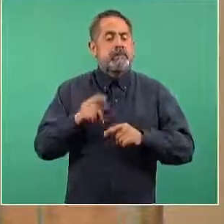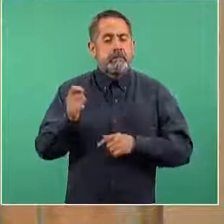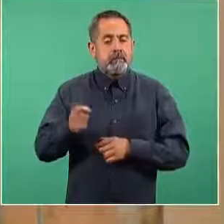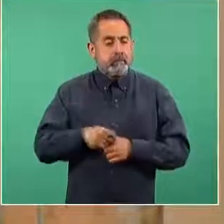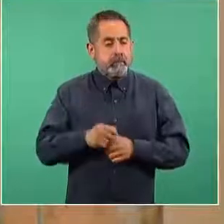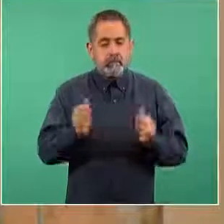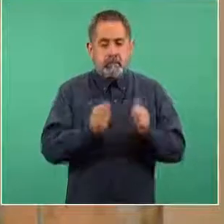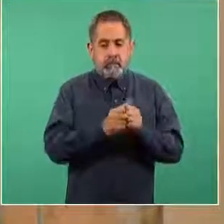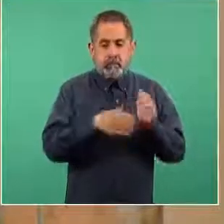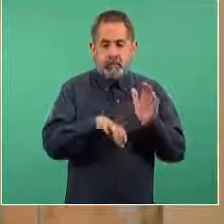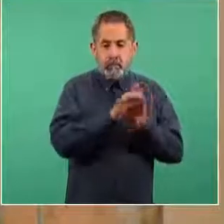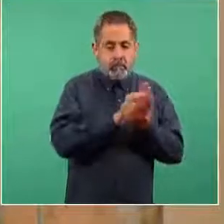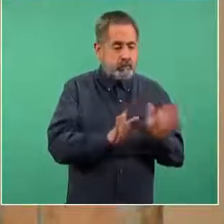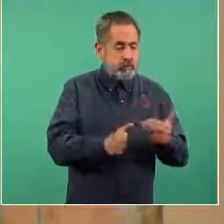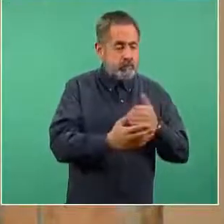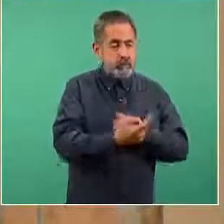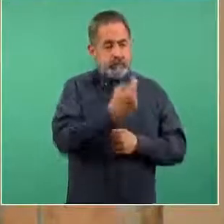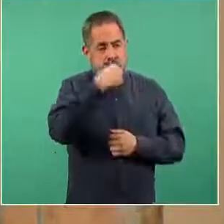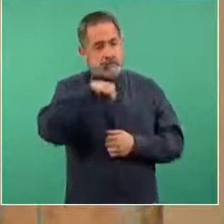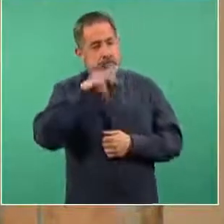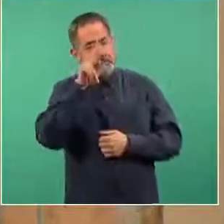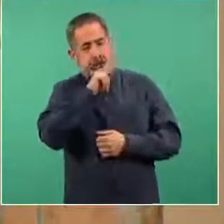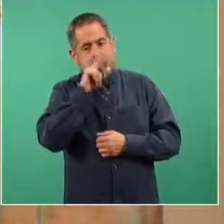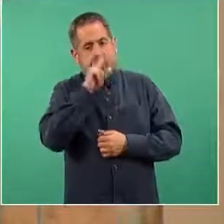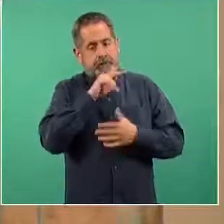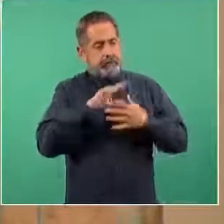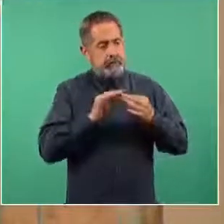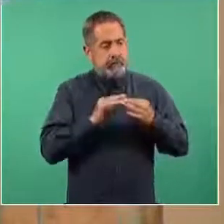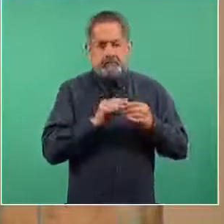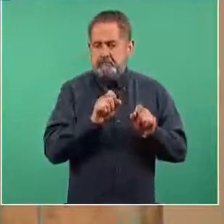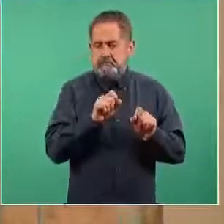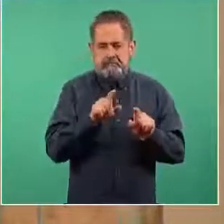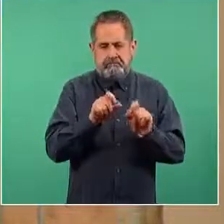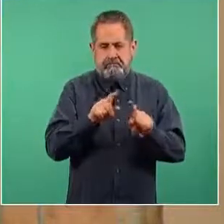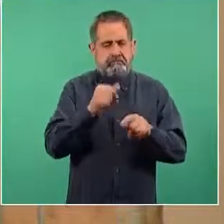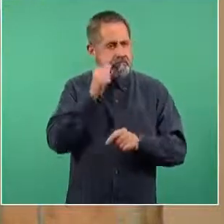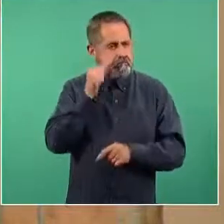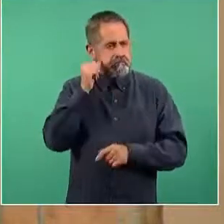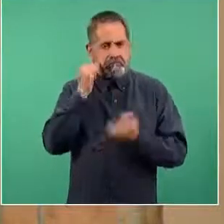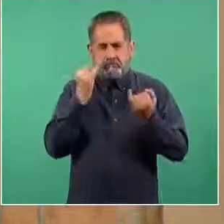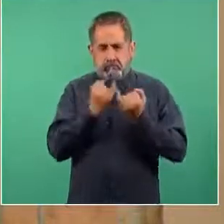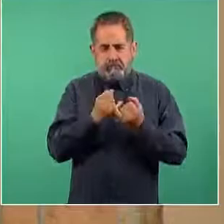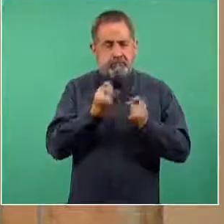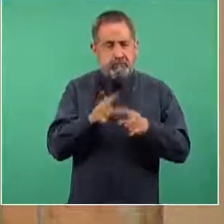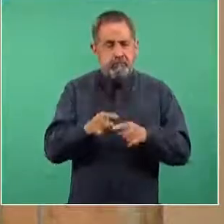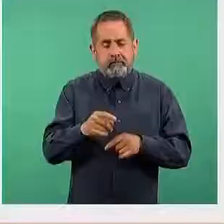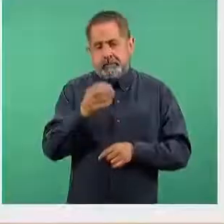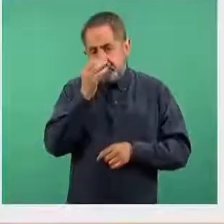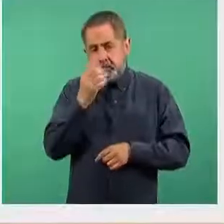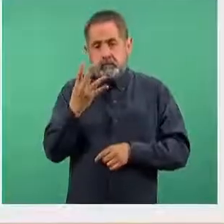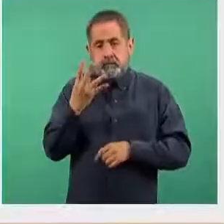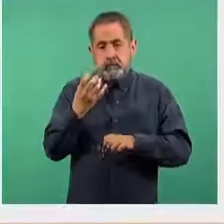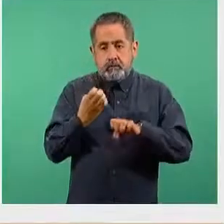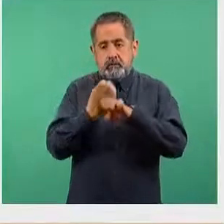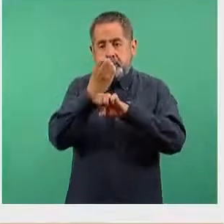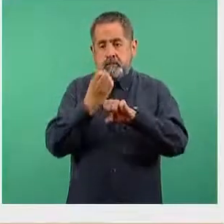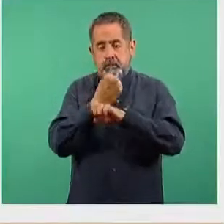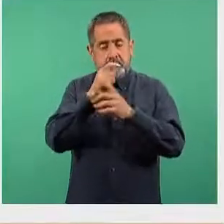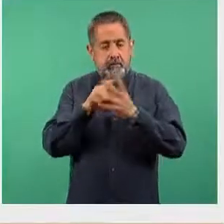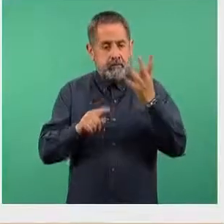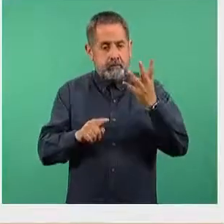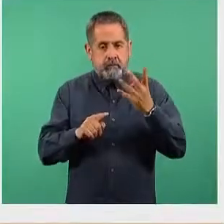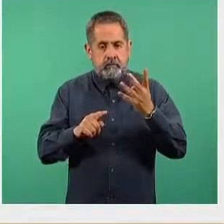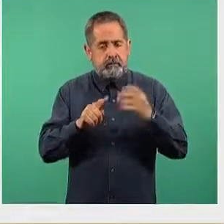con ventilador. Aquí no tenemos cambios en relación a las últimas 24 horas, siguen siendo 4 las entidades que están en el color